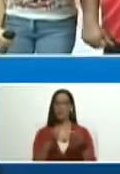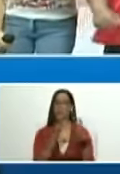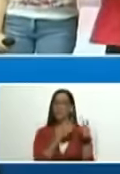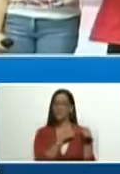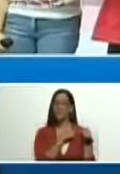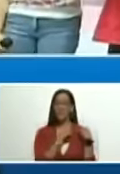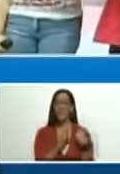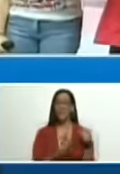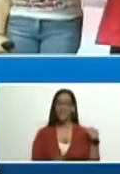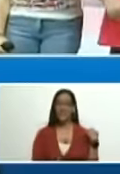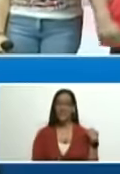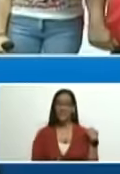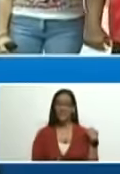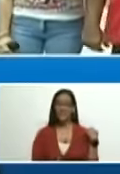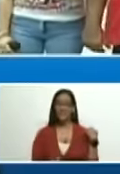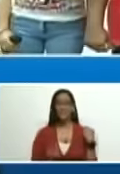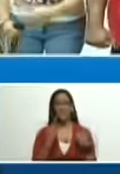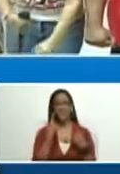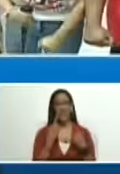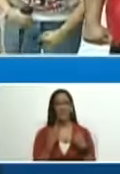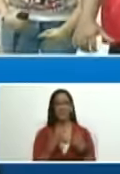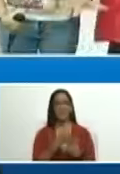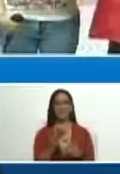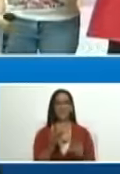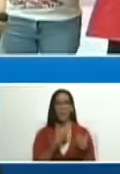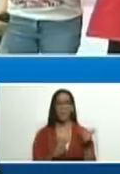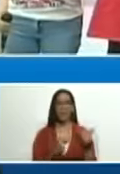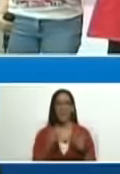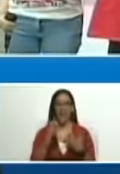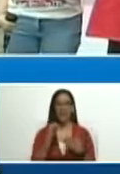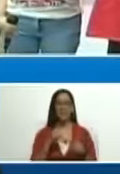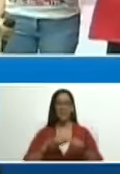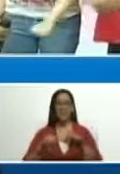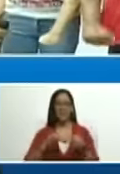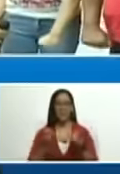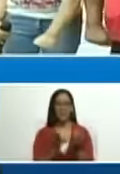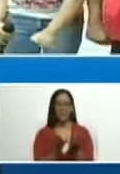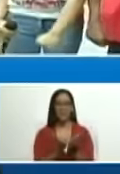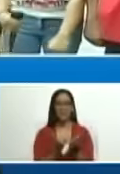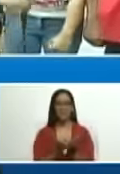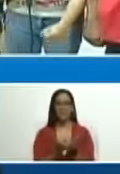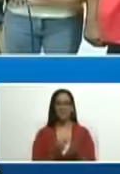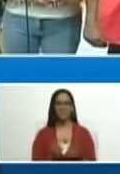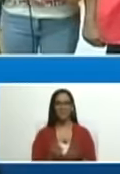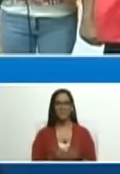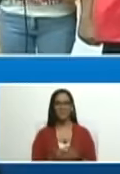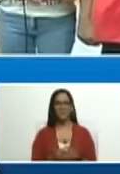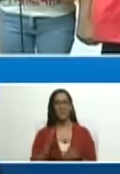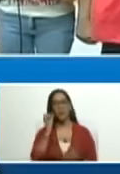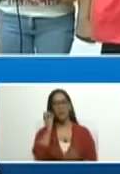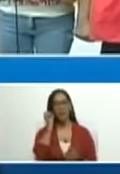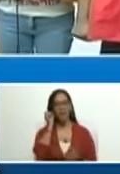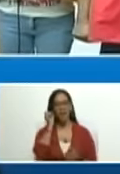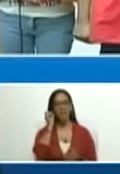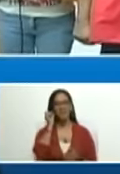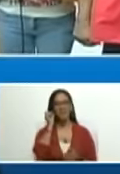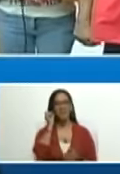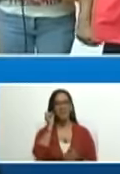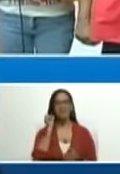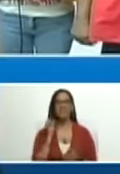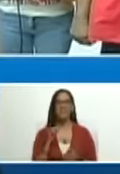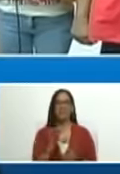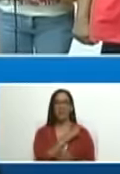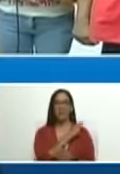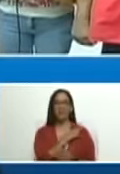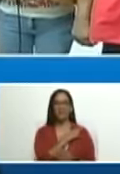Como presidenta, fíjate la cantidad de presidentas que hay en el movimiento estudiantil. La mujer en el